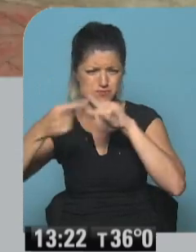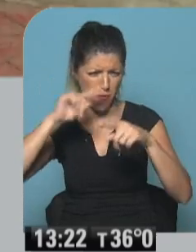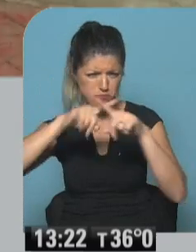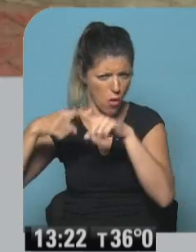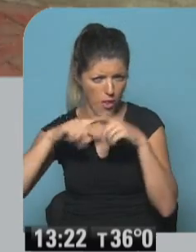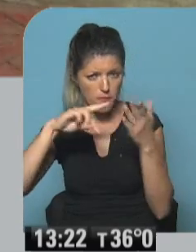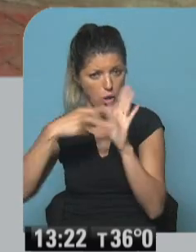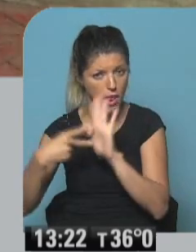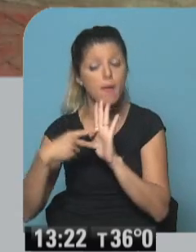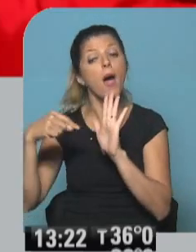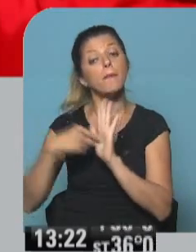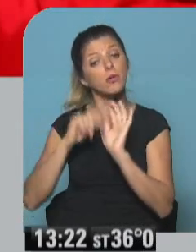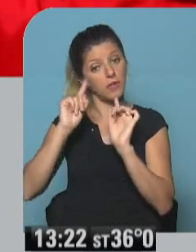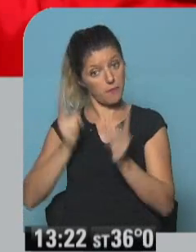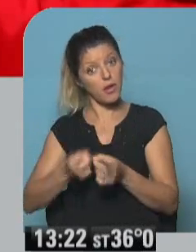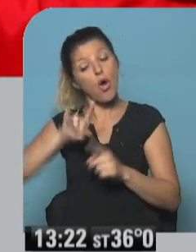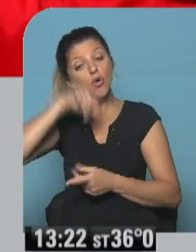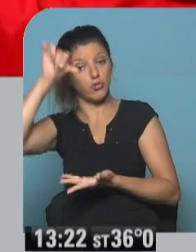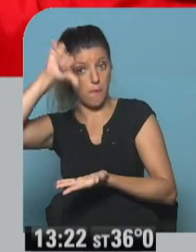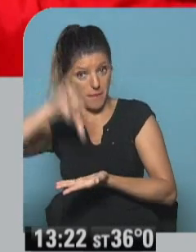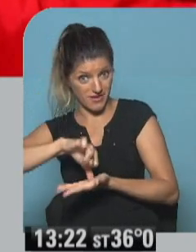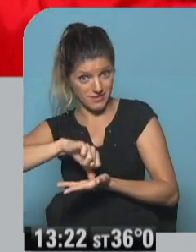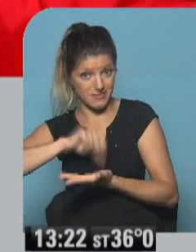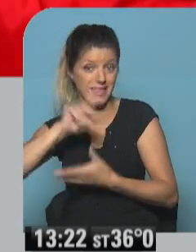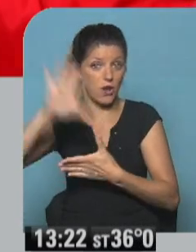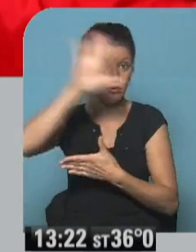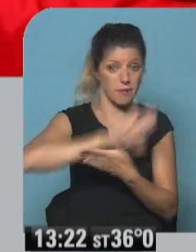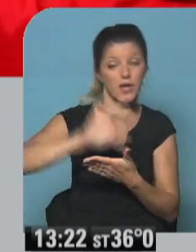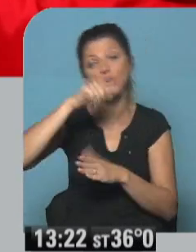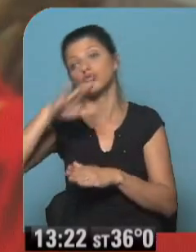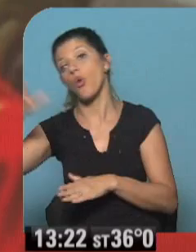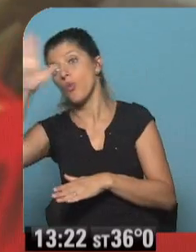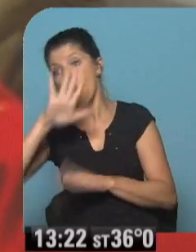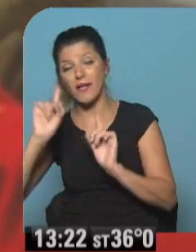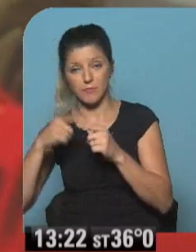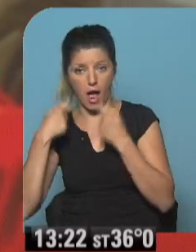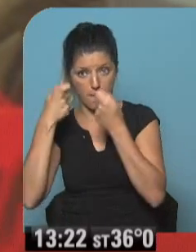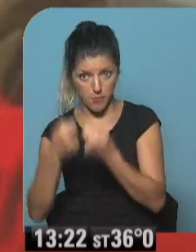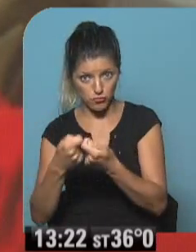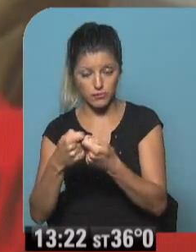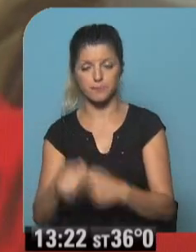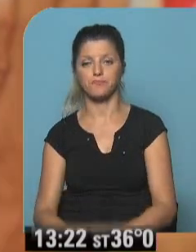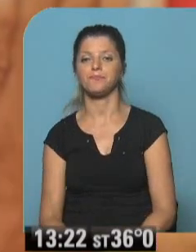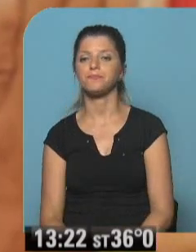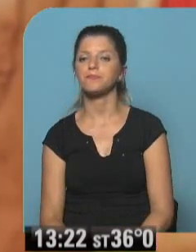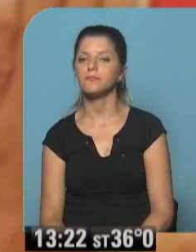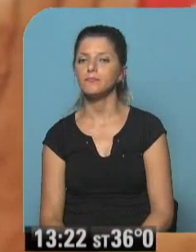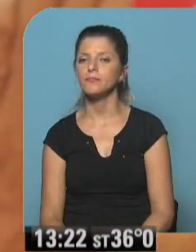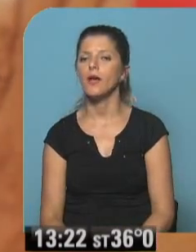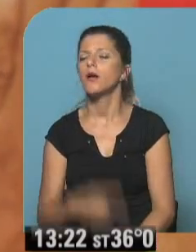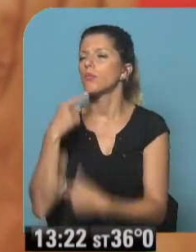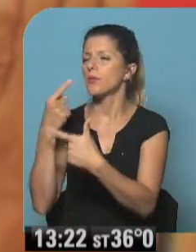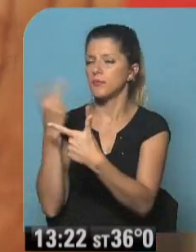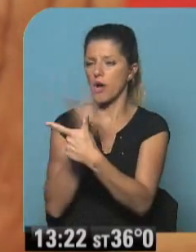pero al mismo tiempo tiene todavía aliados en la región y fuera de la región que la acompañan. Cuando hablamos de China y Rusia se me ocurre, hay una